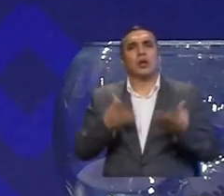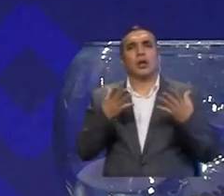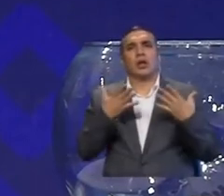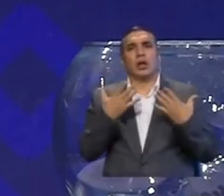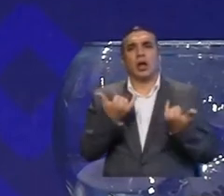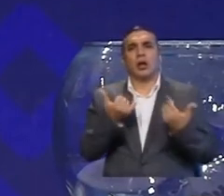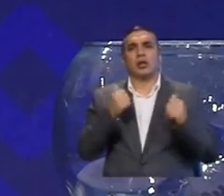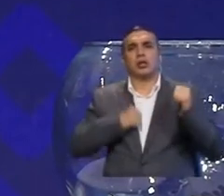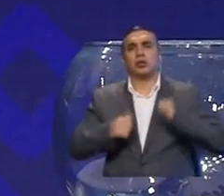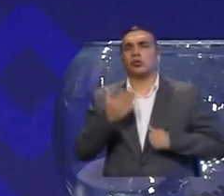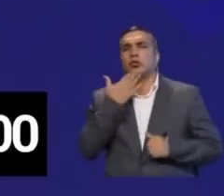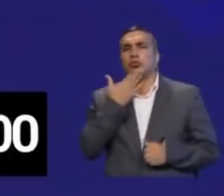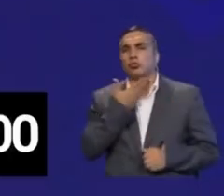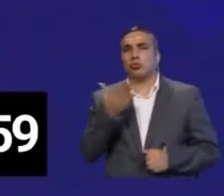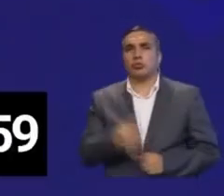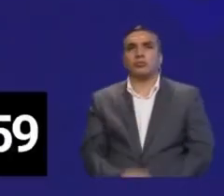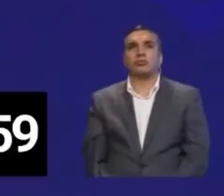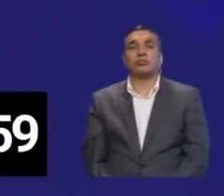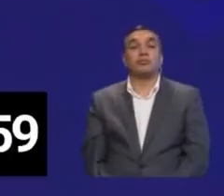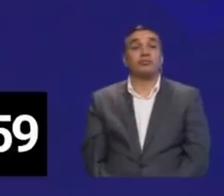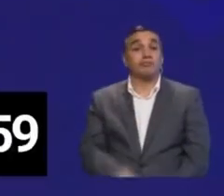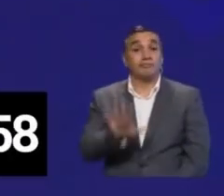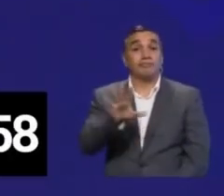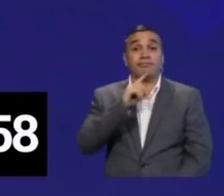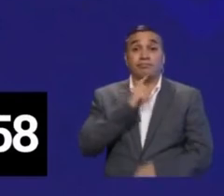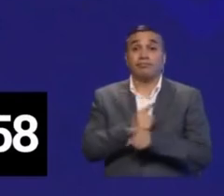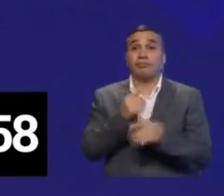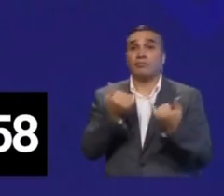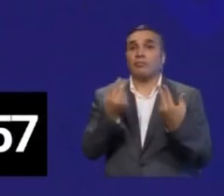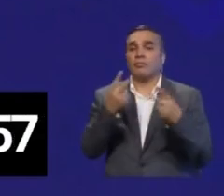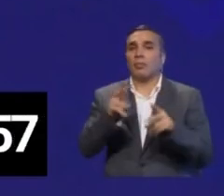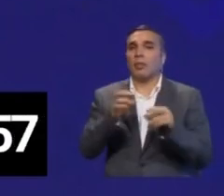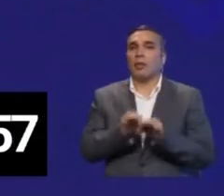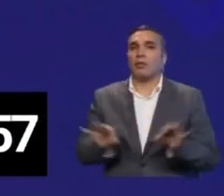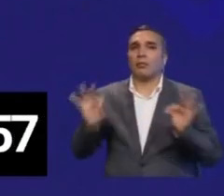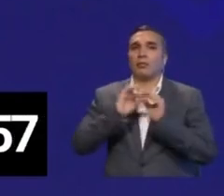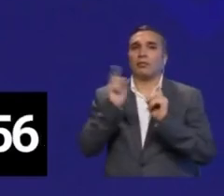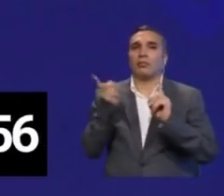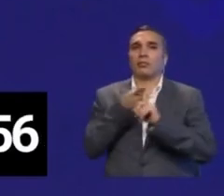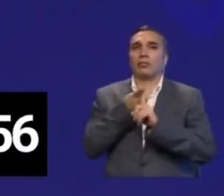en estos momentos? En efecto, hay que garantizar primero un